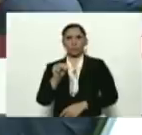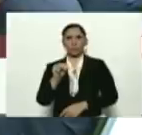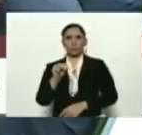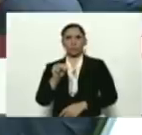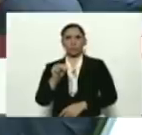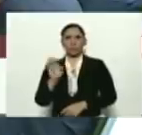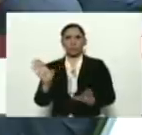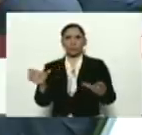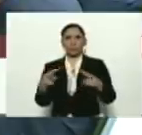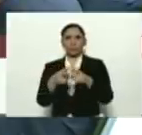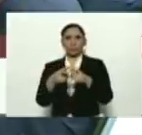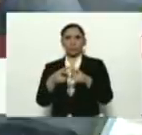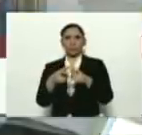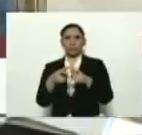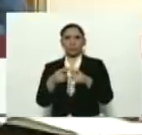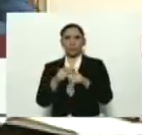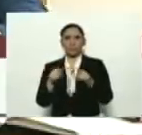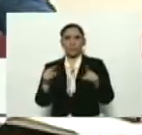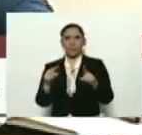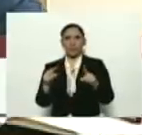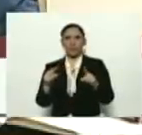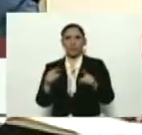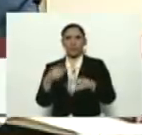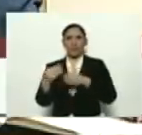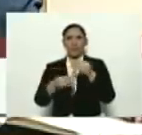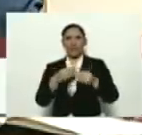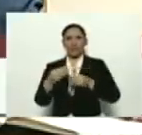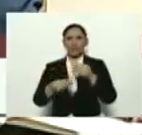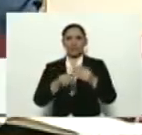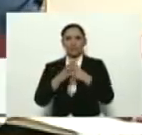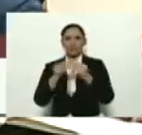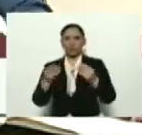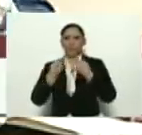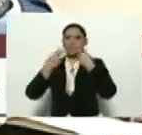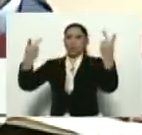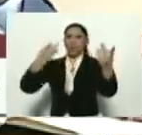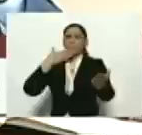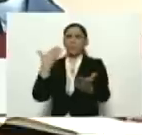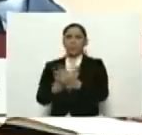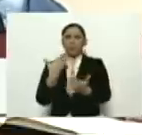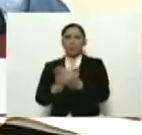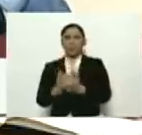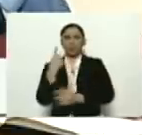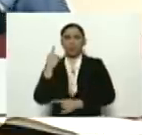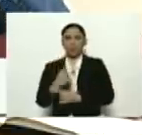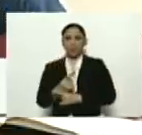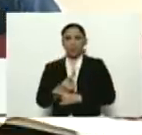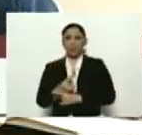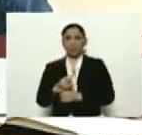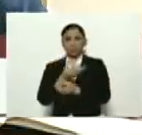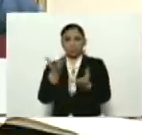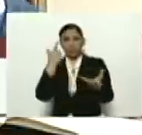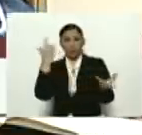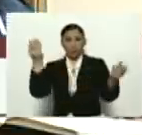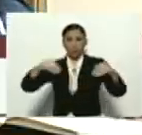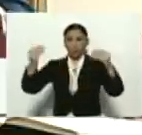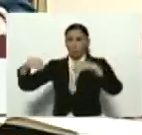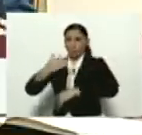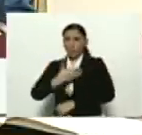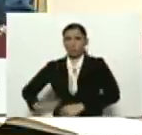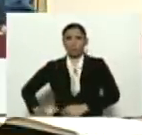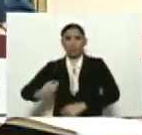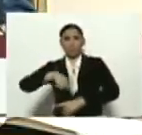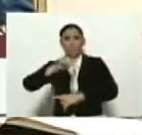una reunión para aterrizar todas las propuestas. Lo pongo en consideración de los presidentes y primeros